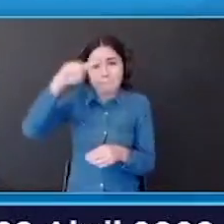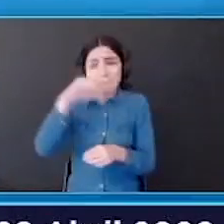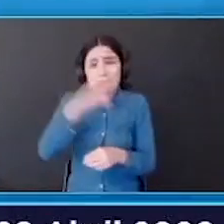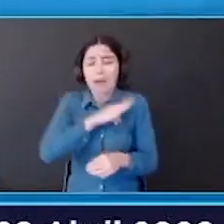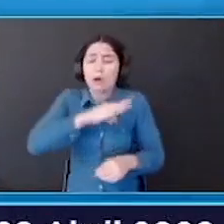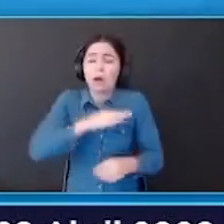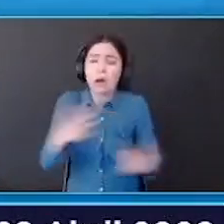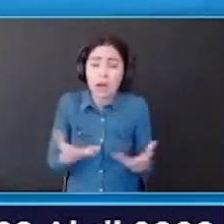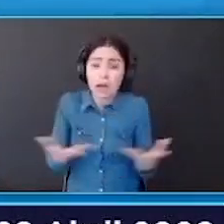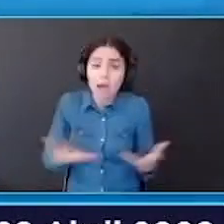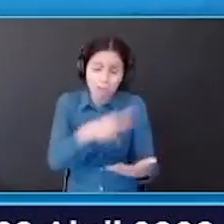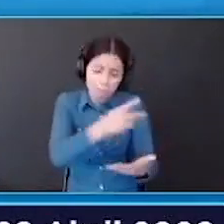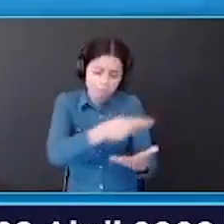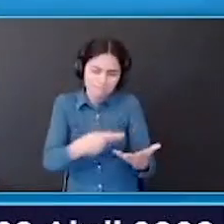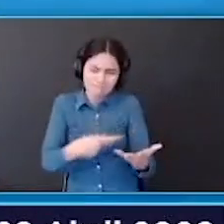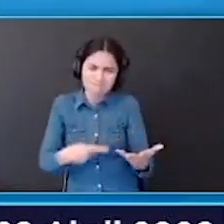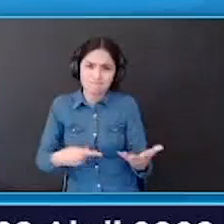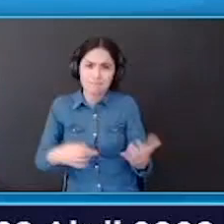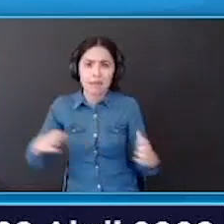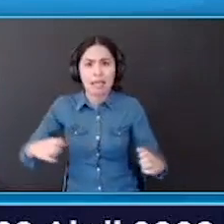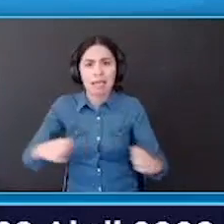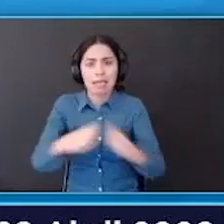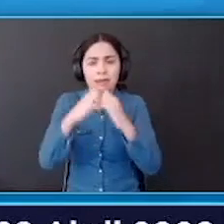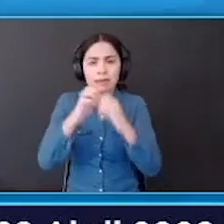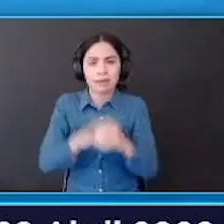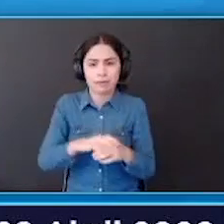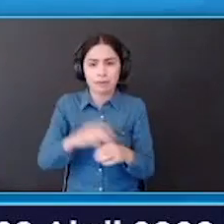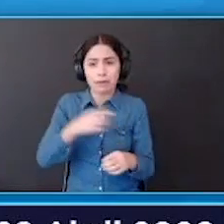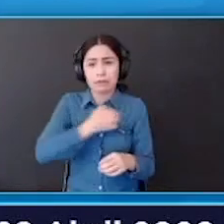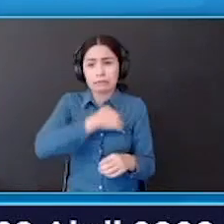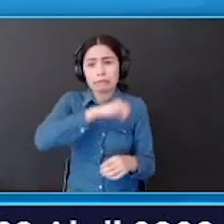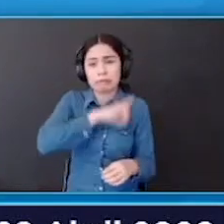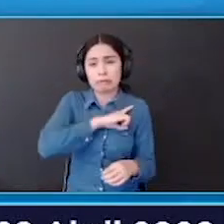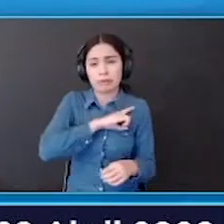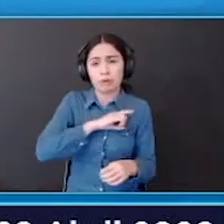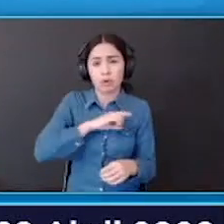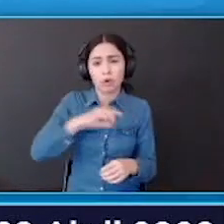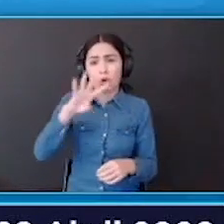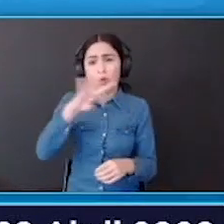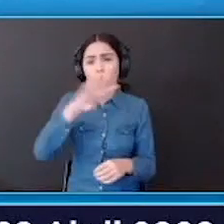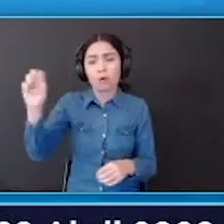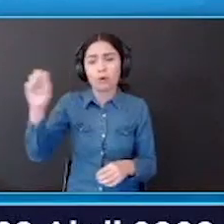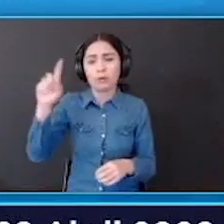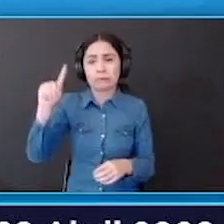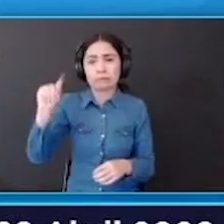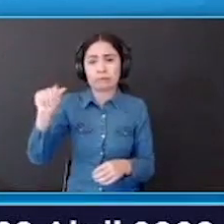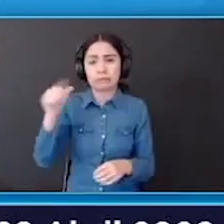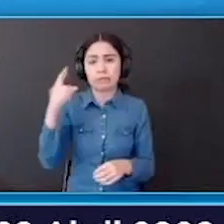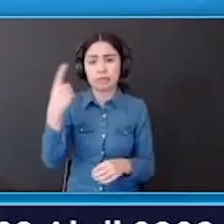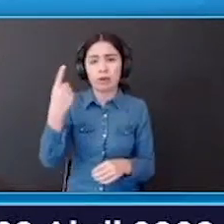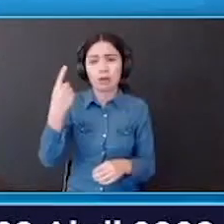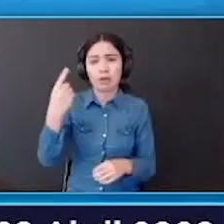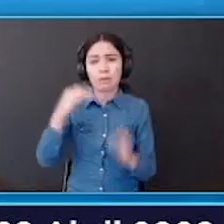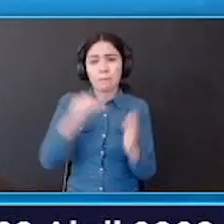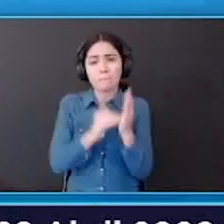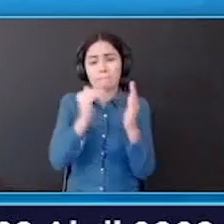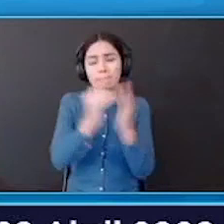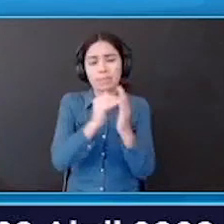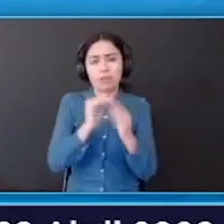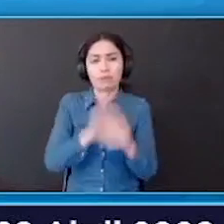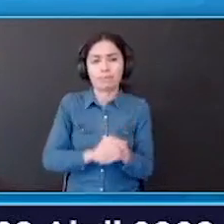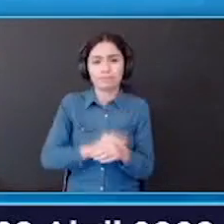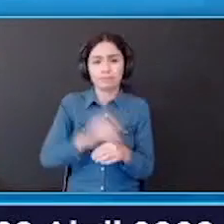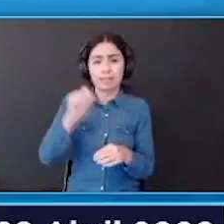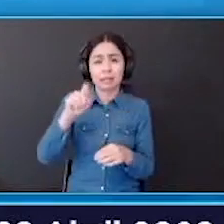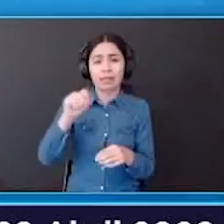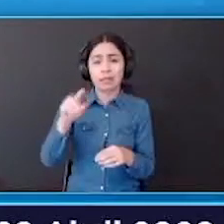apoyo en materia de salud por 471 millones de pesos. En materia del plan alimentario